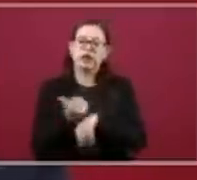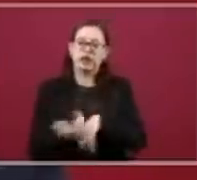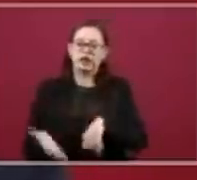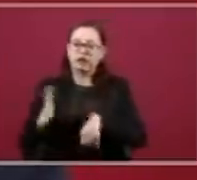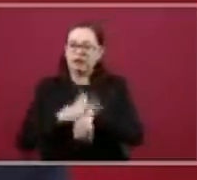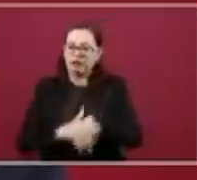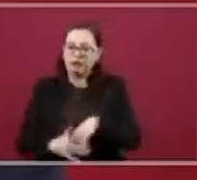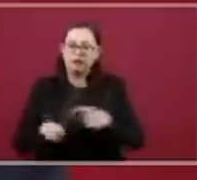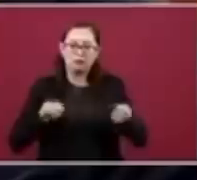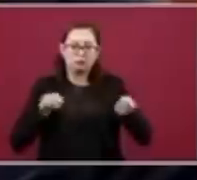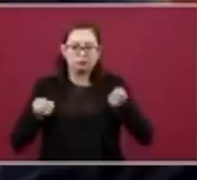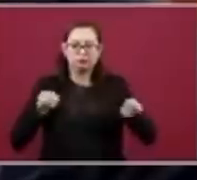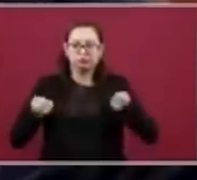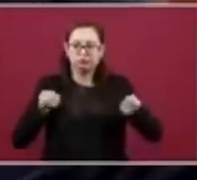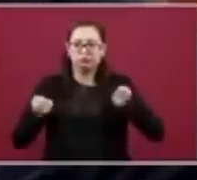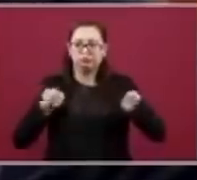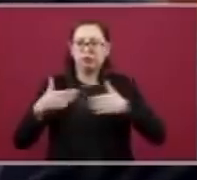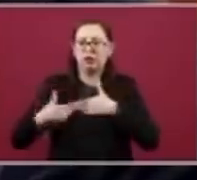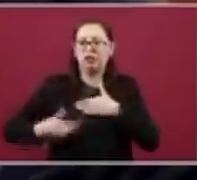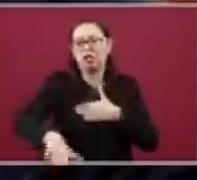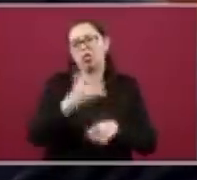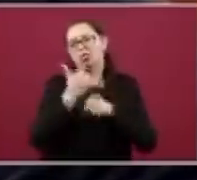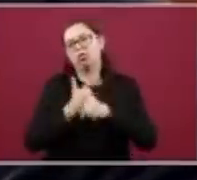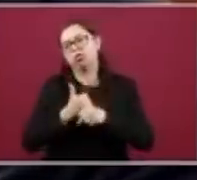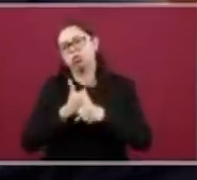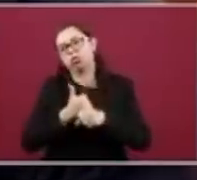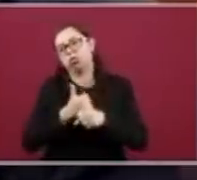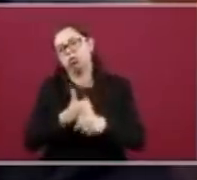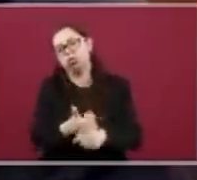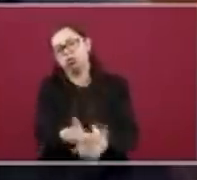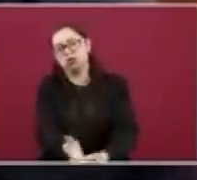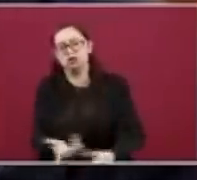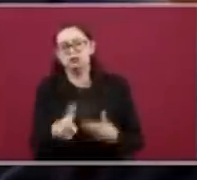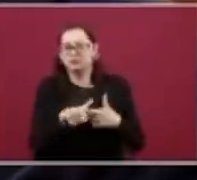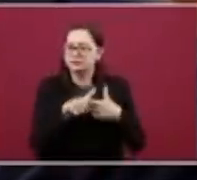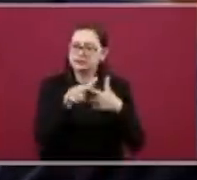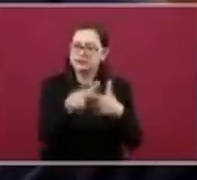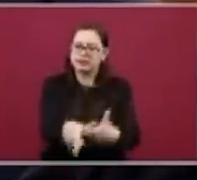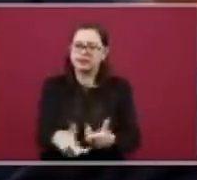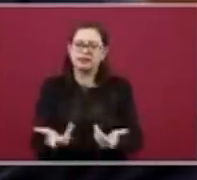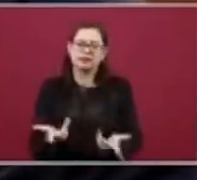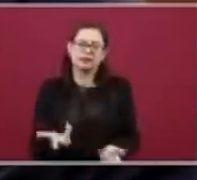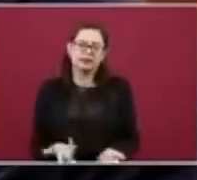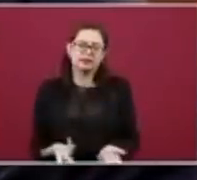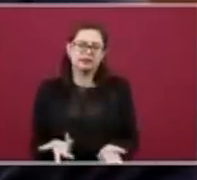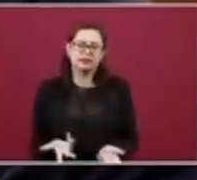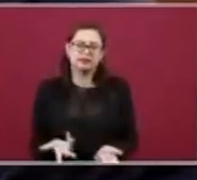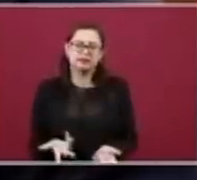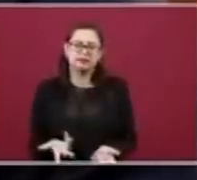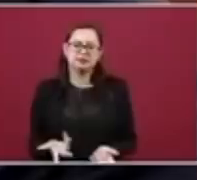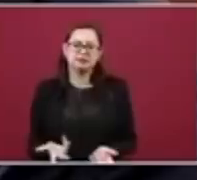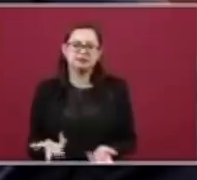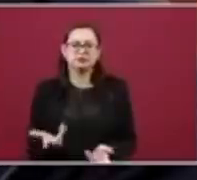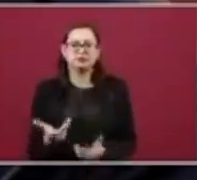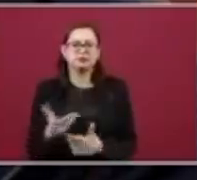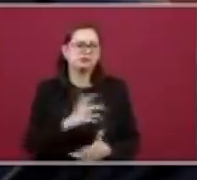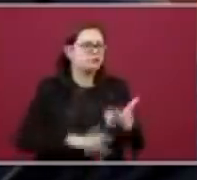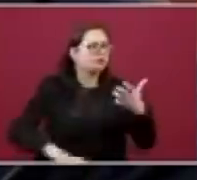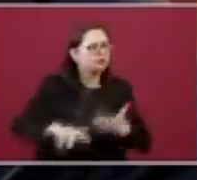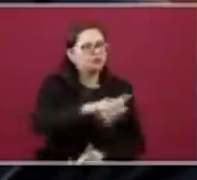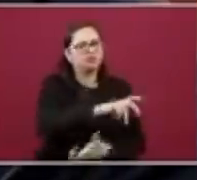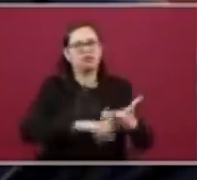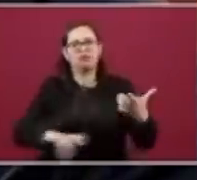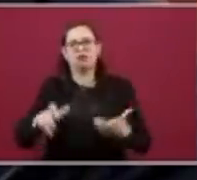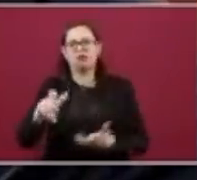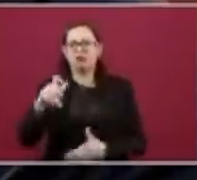la tragedia, seguir administrando la crisis